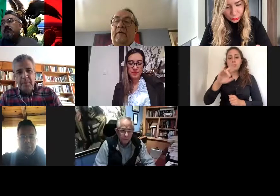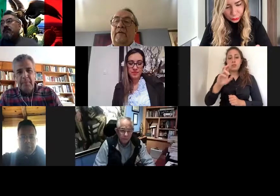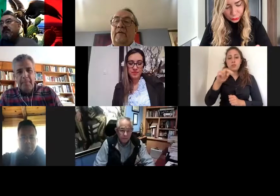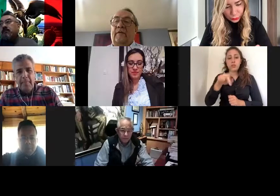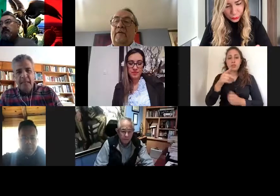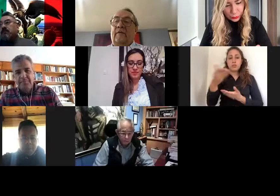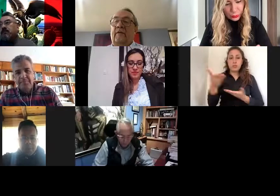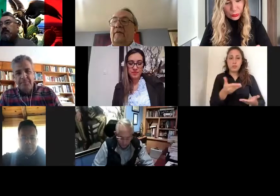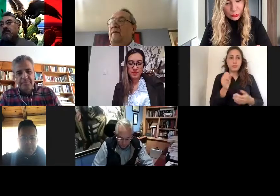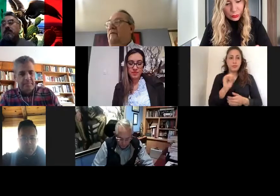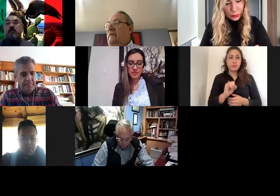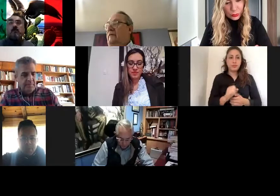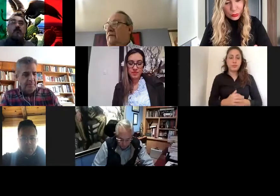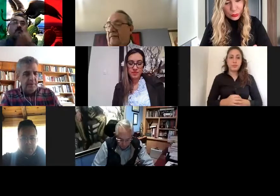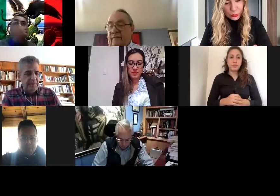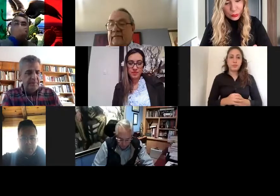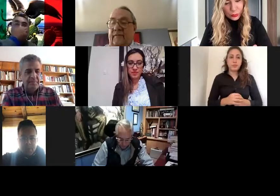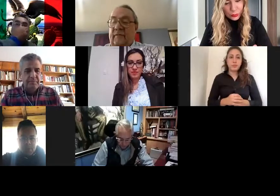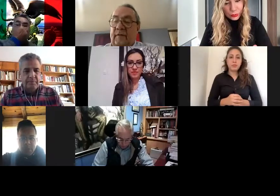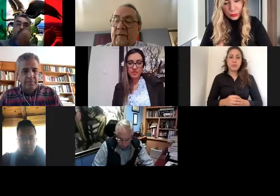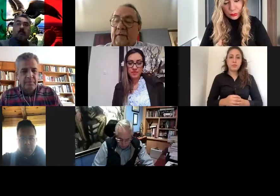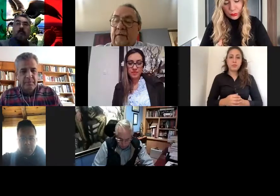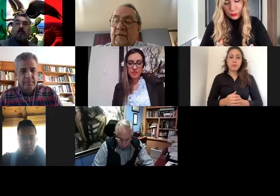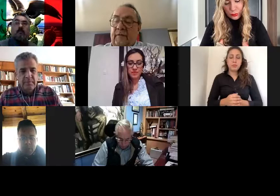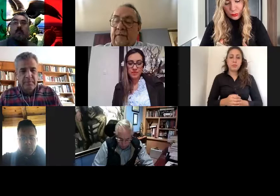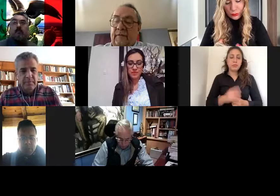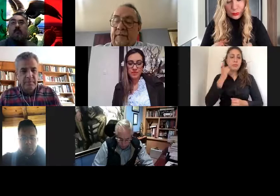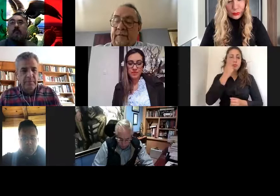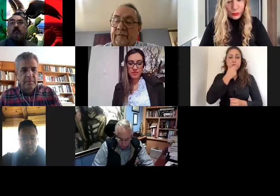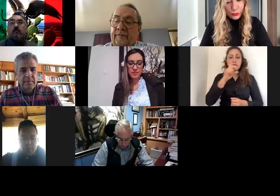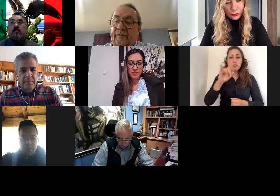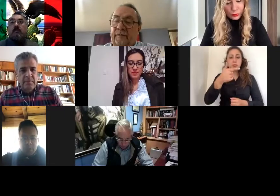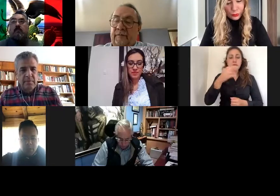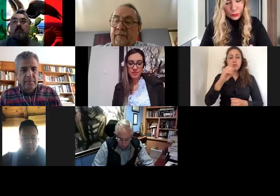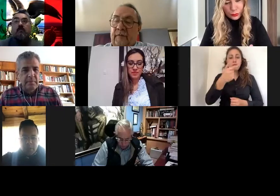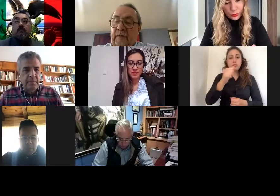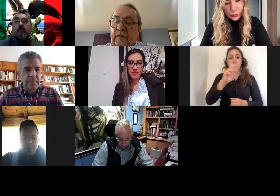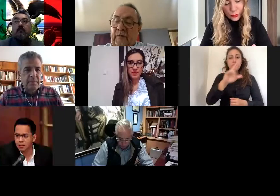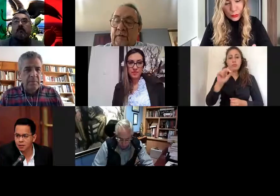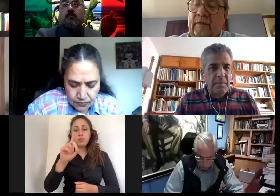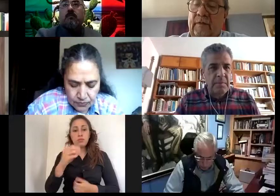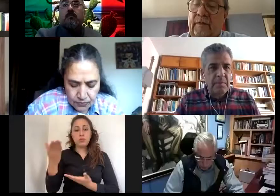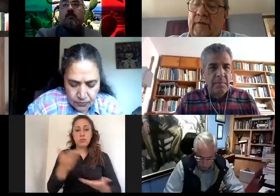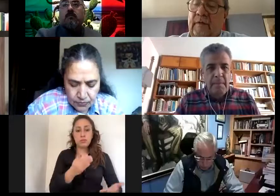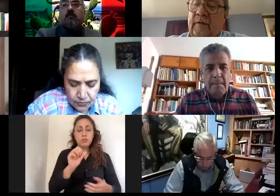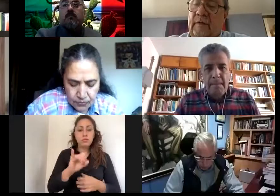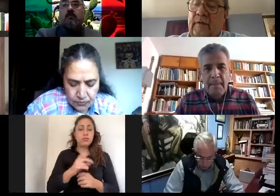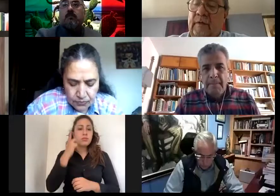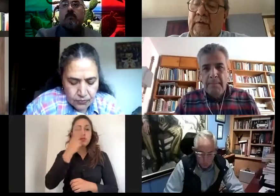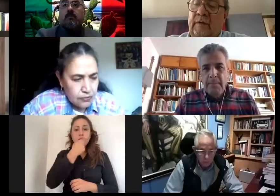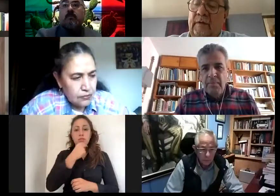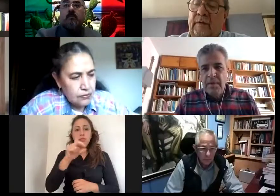Mirón, presente. Bien, diputado Diego Garrido de la Voz, presente. Diputado Cristian